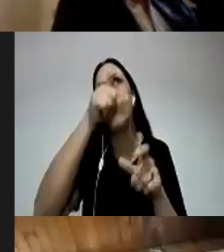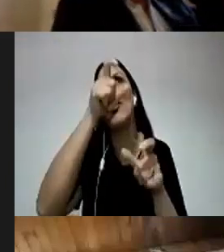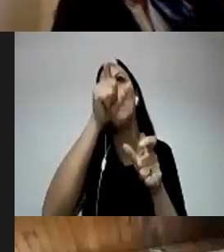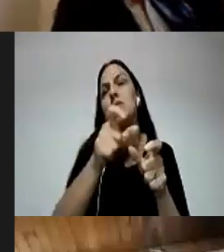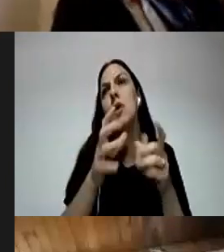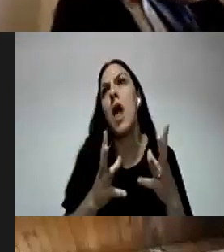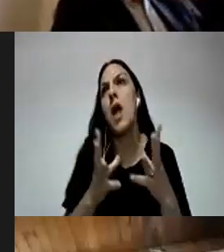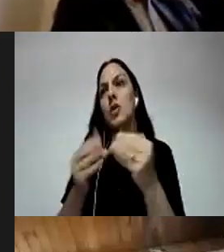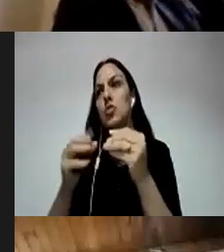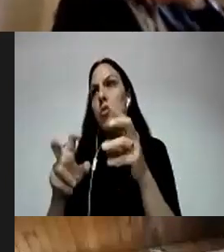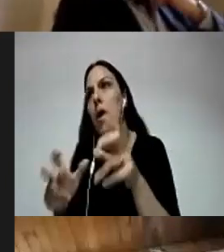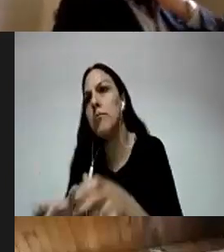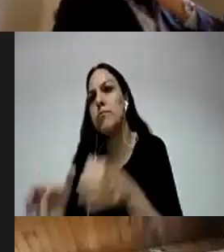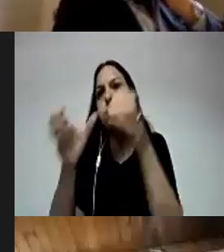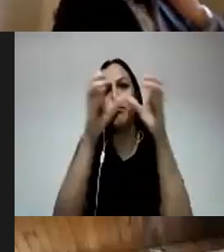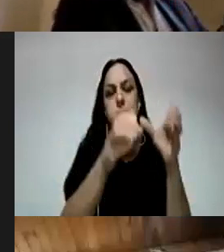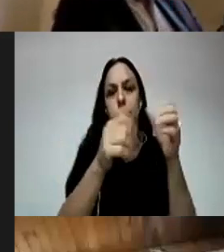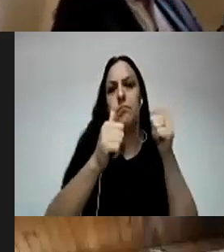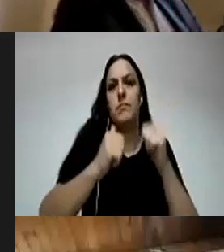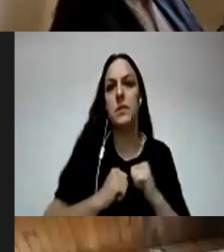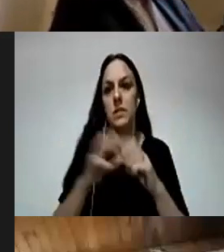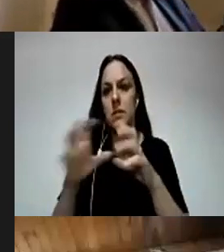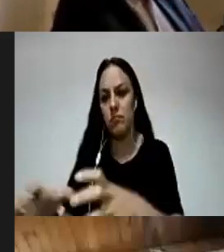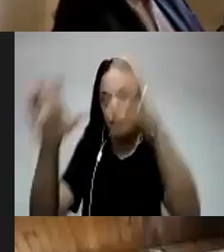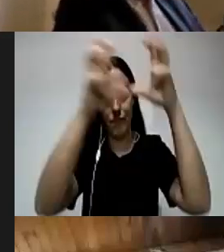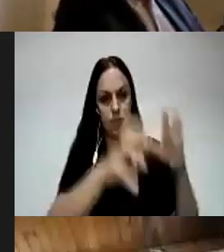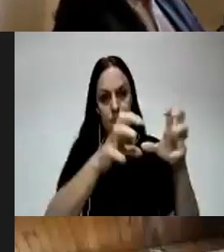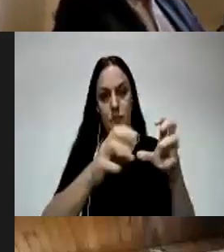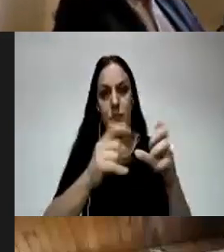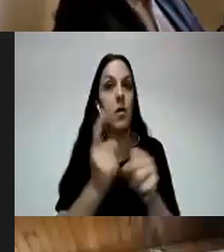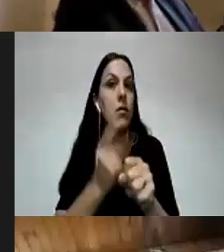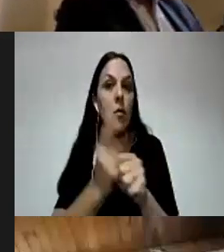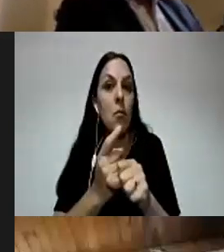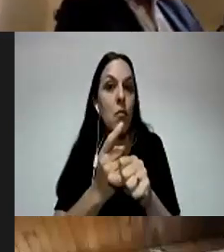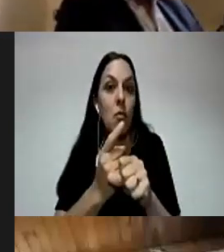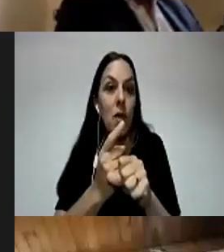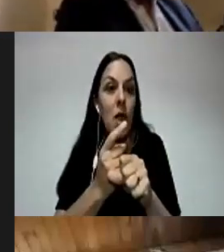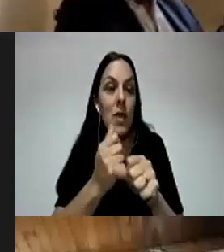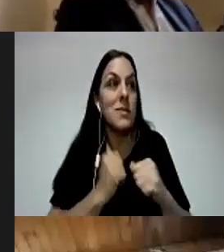ingresa y lo sienta. No lo puede sentar en la parte baja del micro